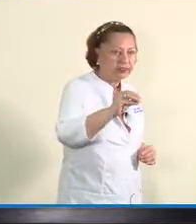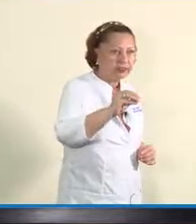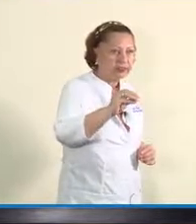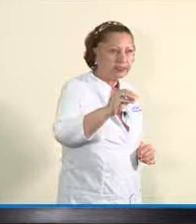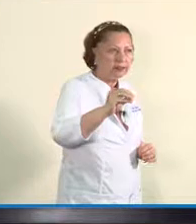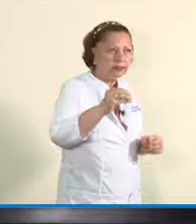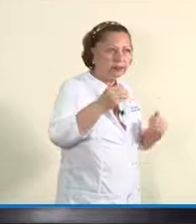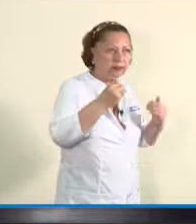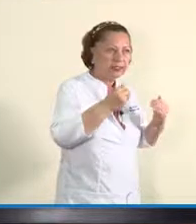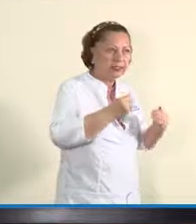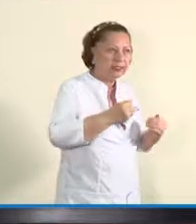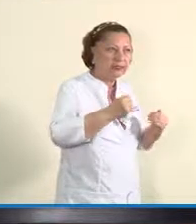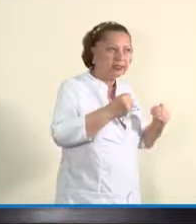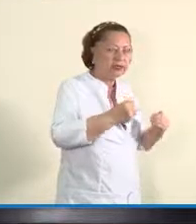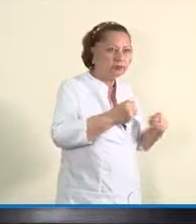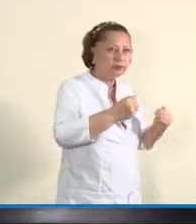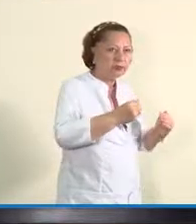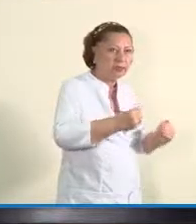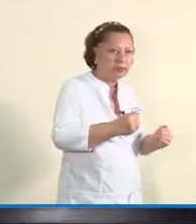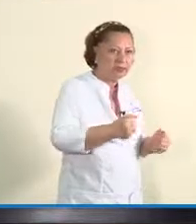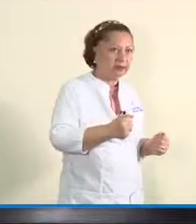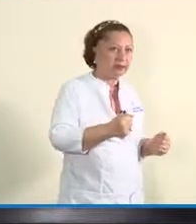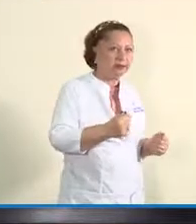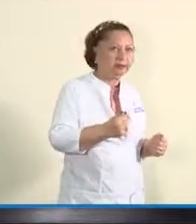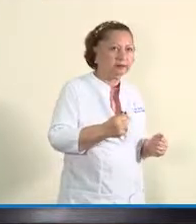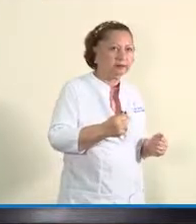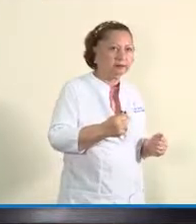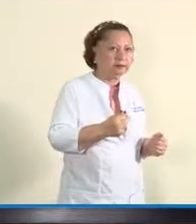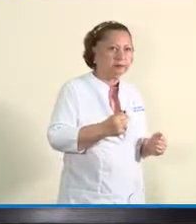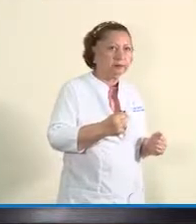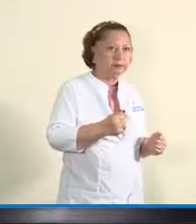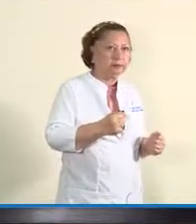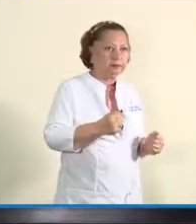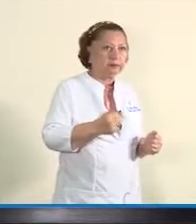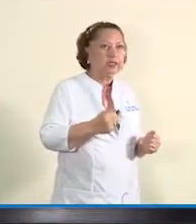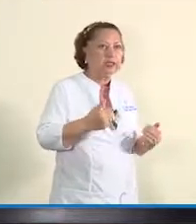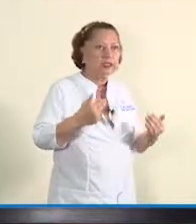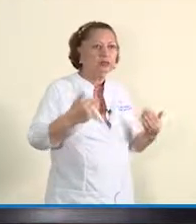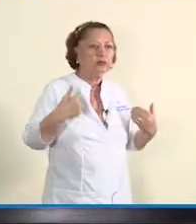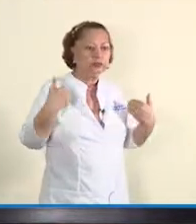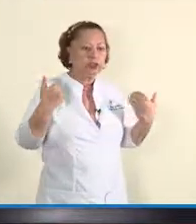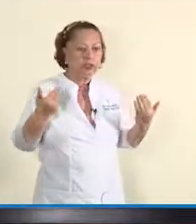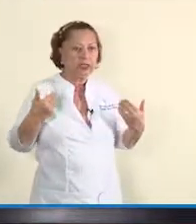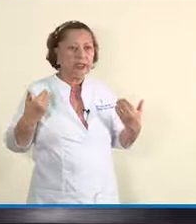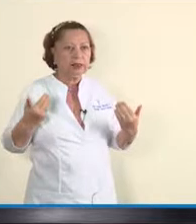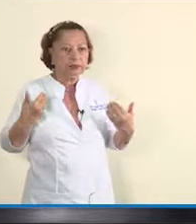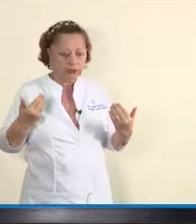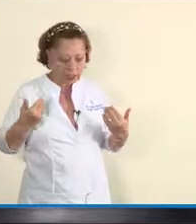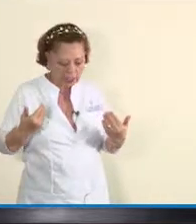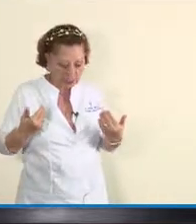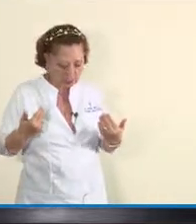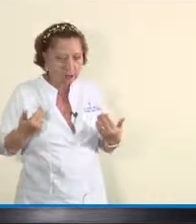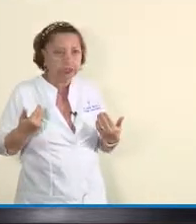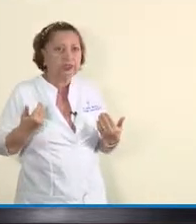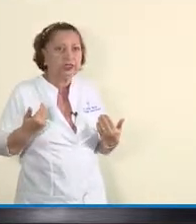podemos decir, paciente con su paciente, que tiene mucho deseo